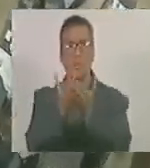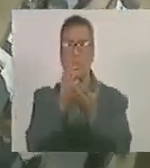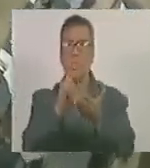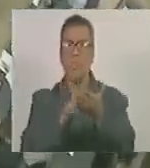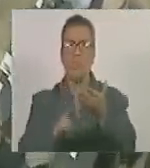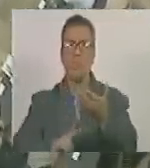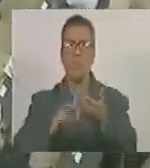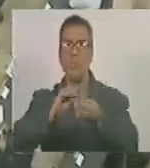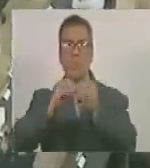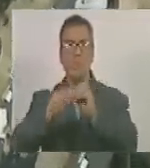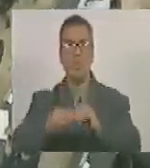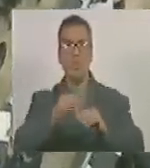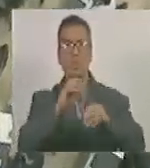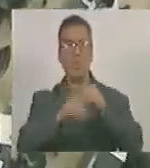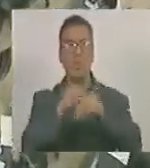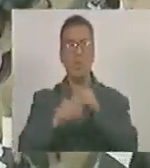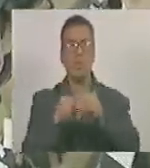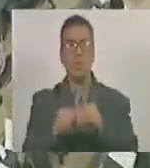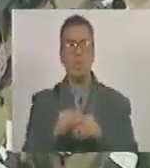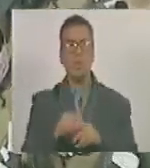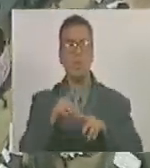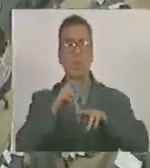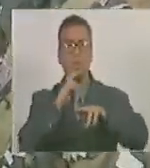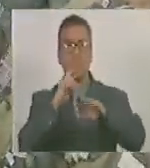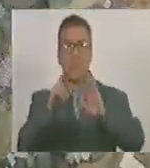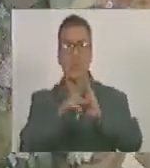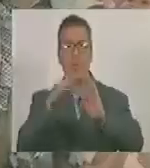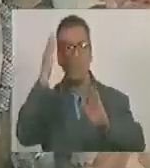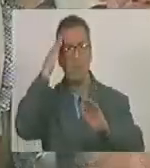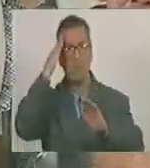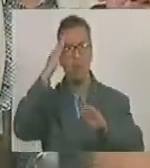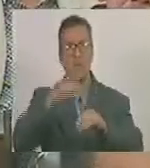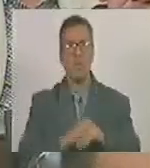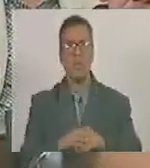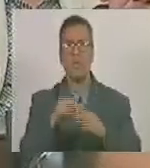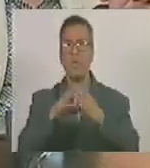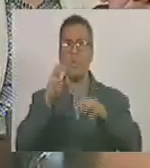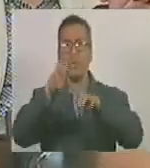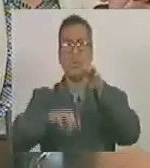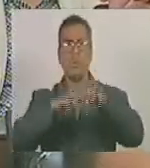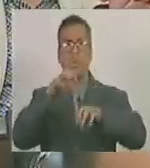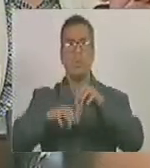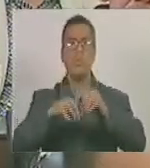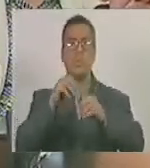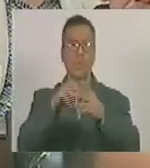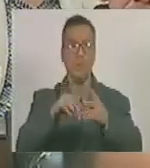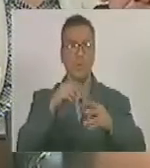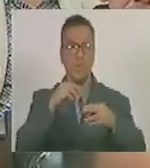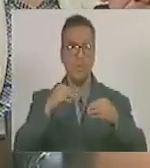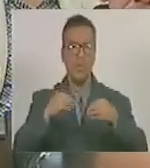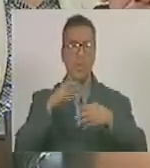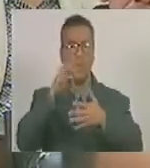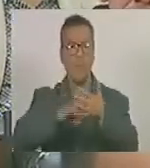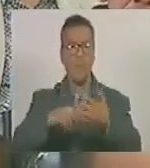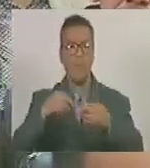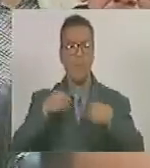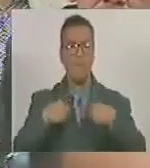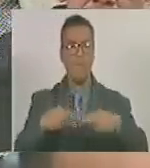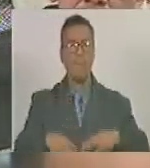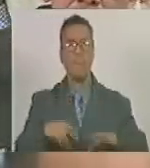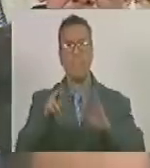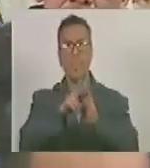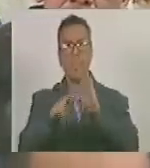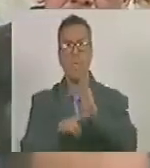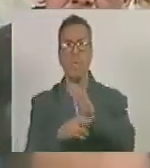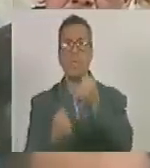reformas correspondientes para consagrar el reconocimiento de los animales como seres sintientes. La Red de